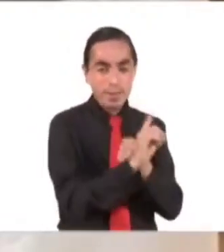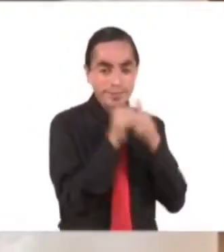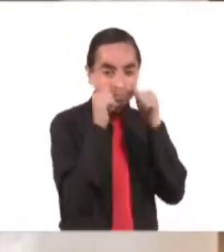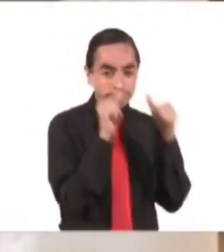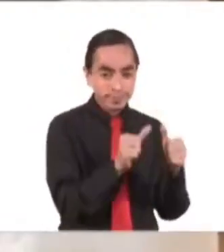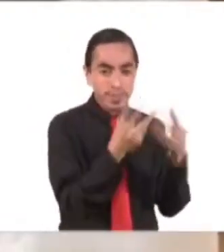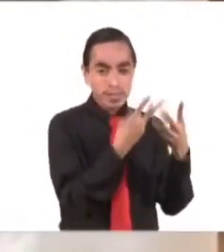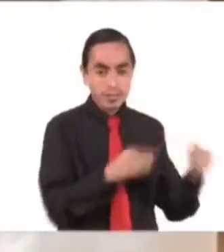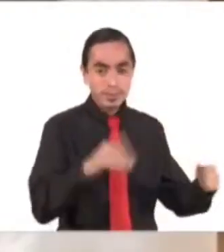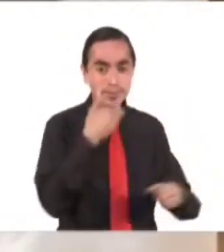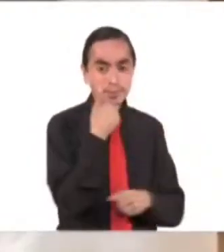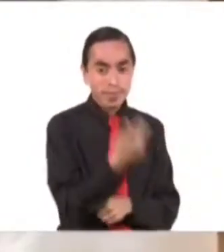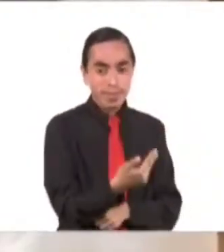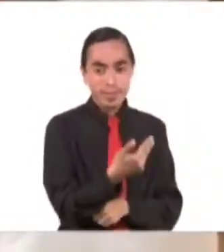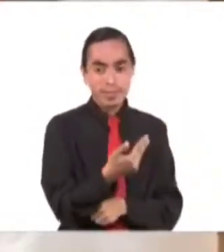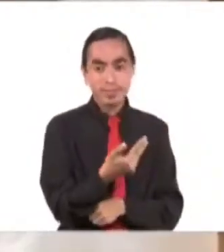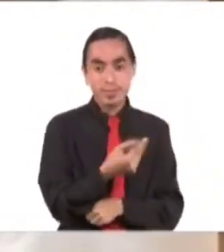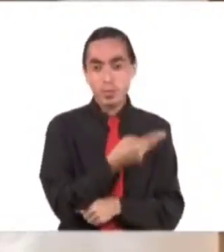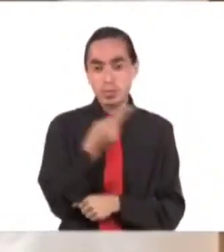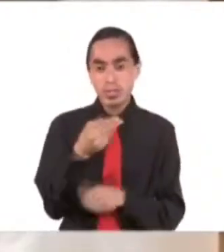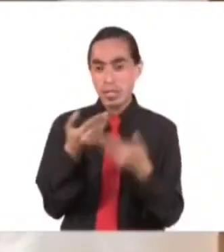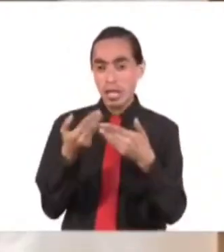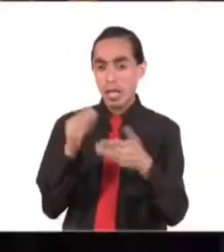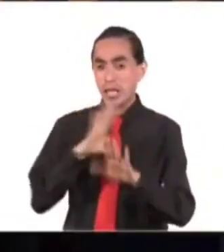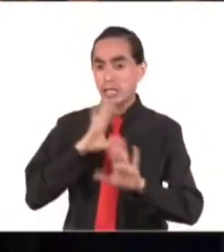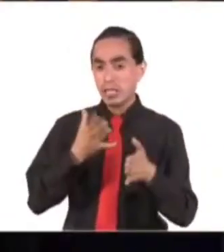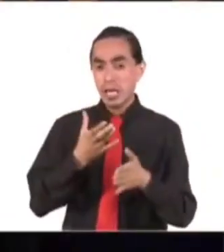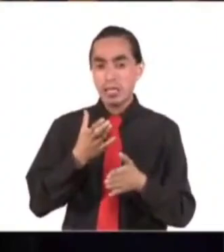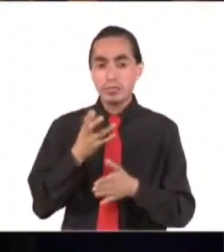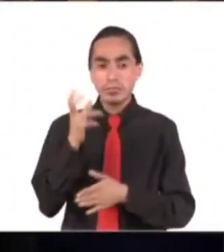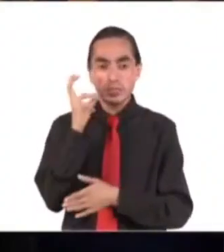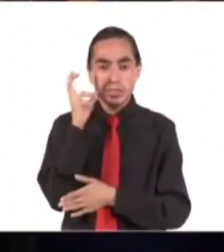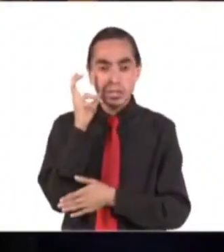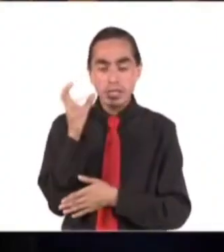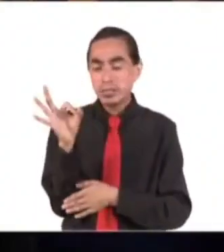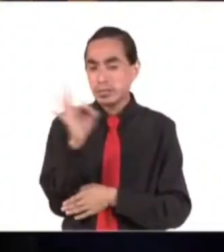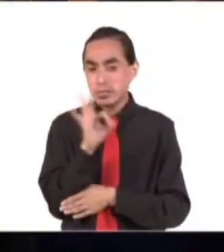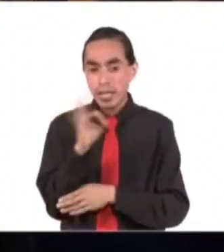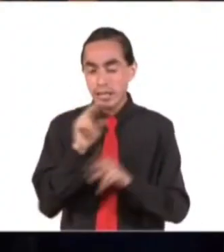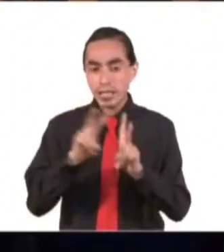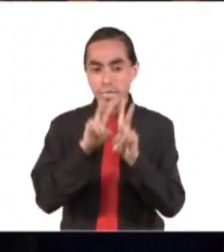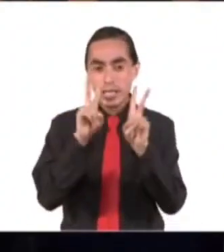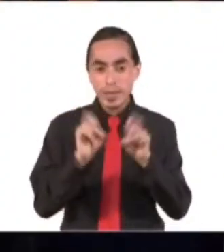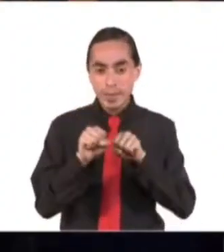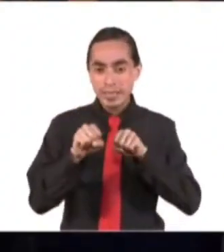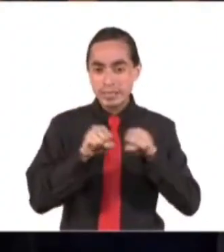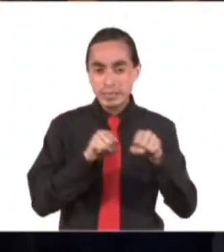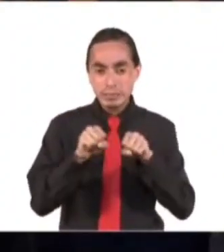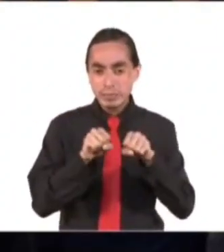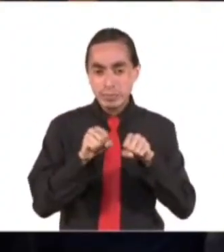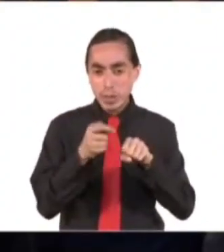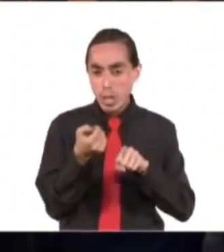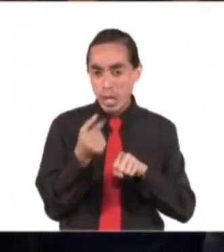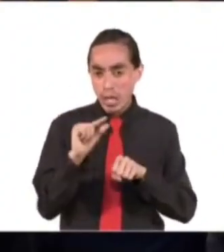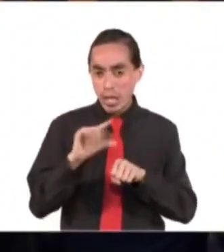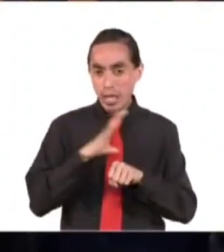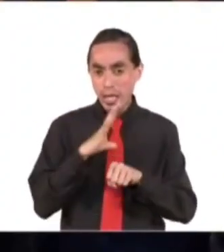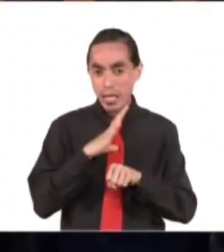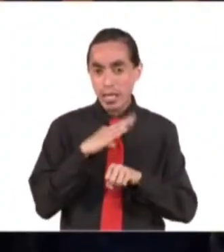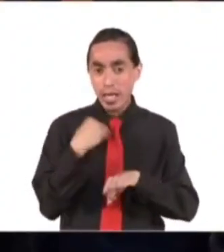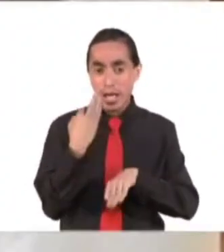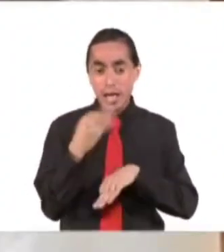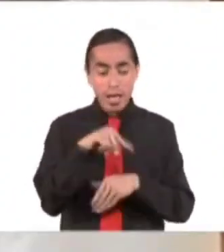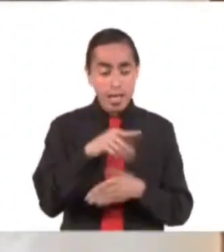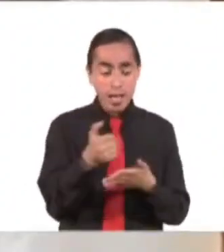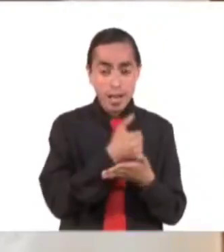Recientemente habrán oído de los microsismos, que la doctora llamó a todos los sismólogos de la